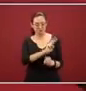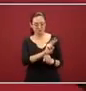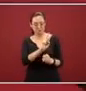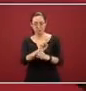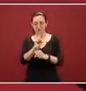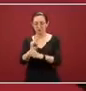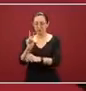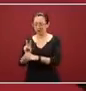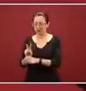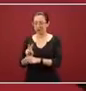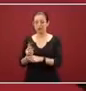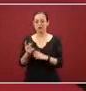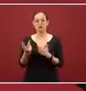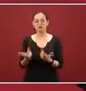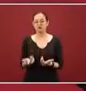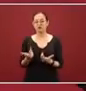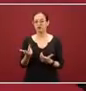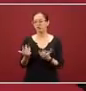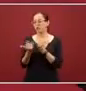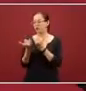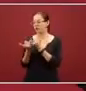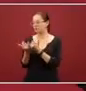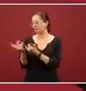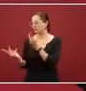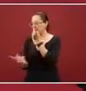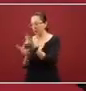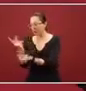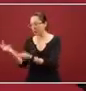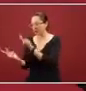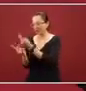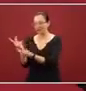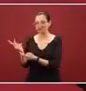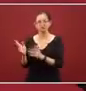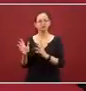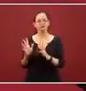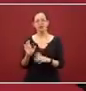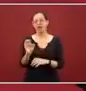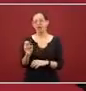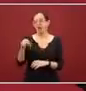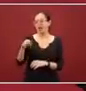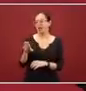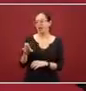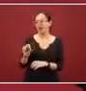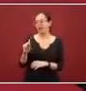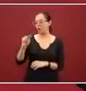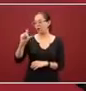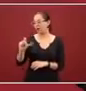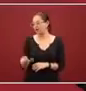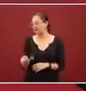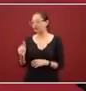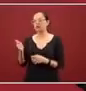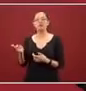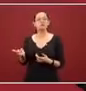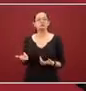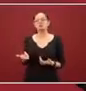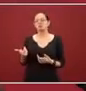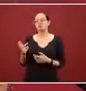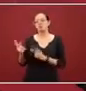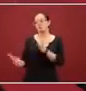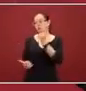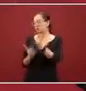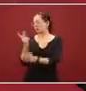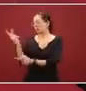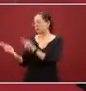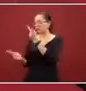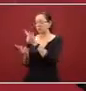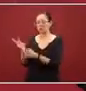de método, a las encuestas. Cuando se hace una encuesta del tema que ustedes quieran, sobre preferencias, sobre situación de vida, el censo